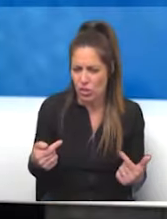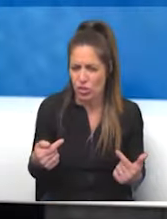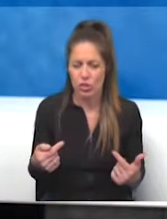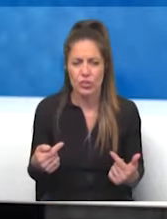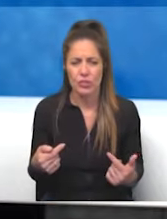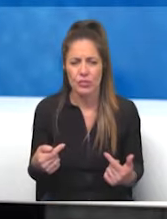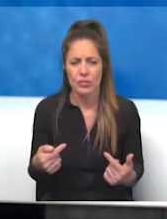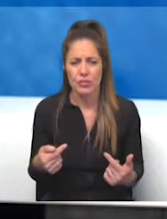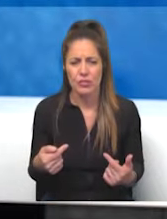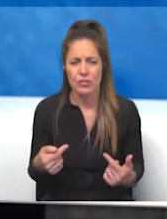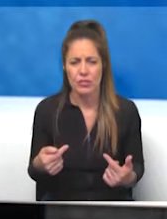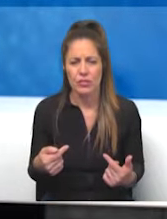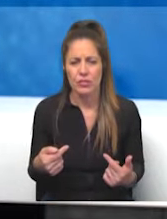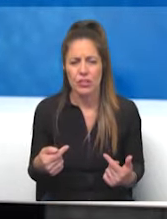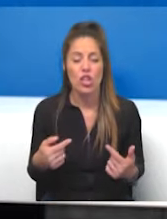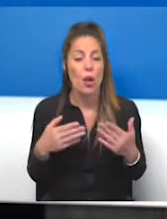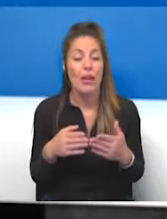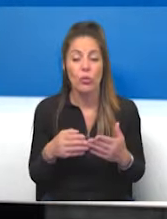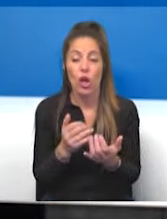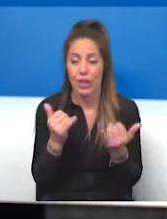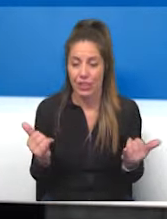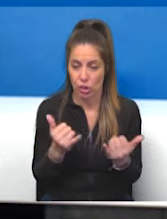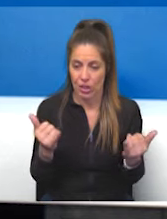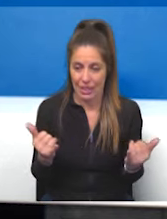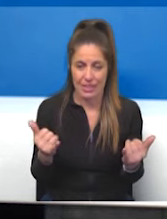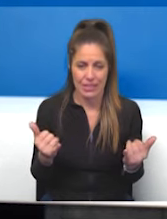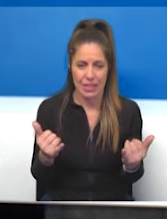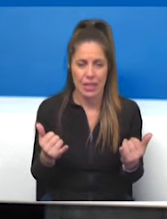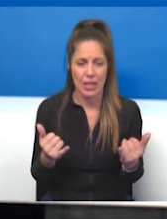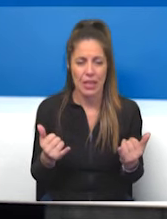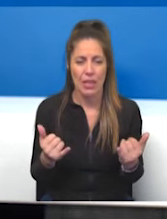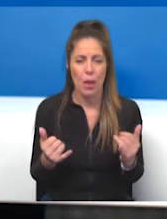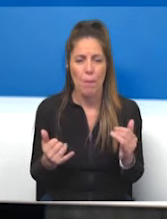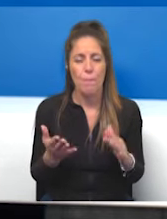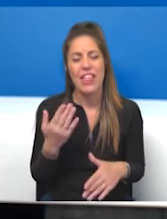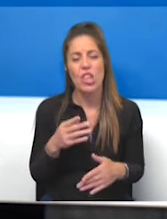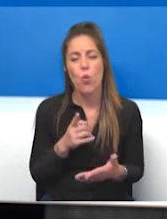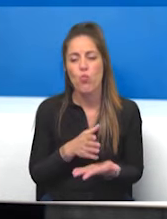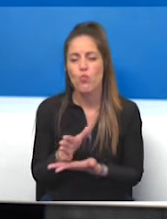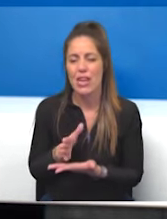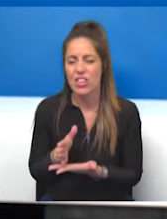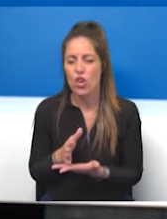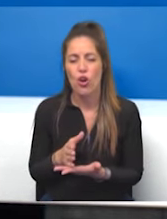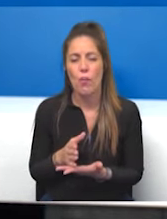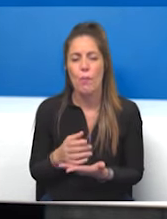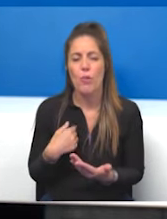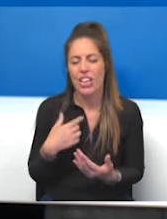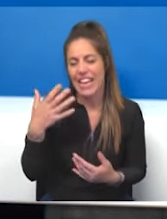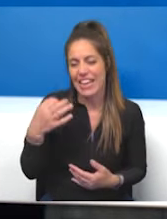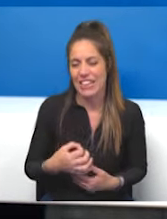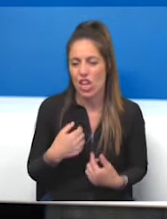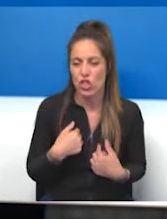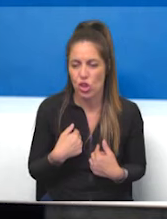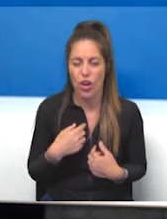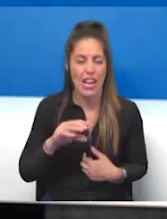me han preguntado en estos días en más de un medio sobre A qué atribuía yo